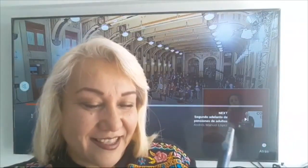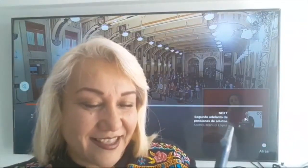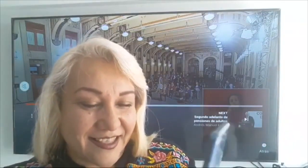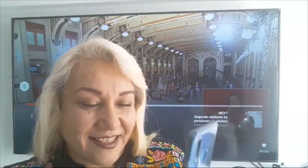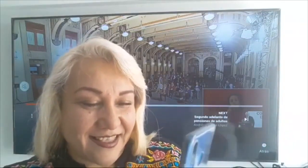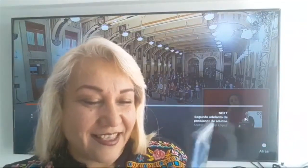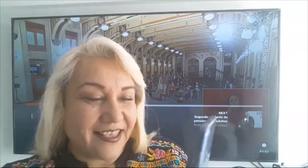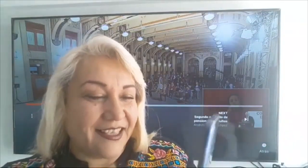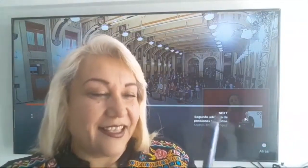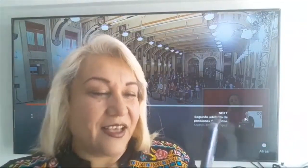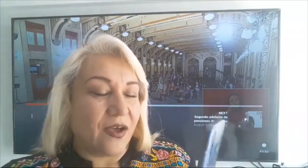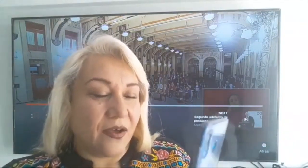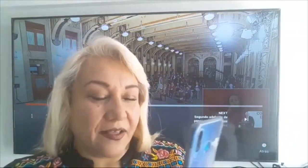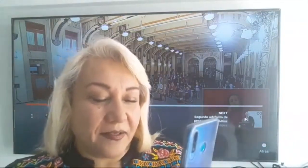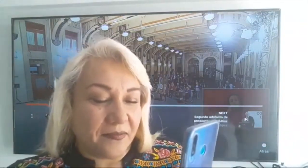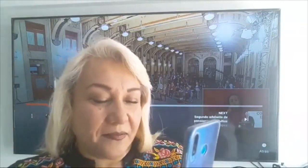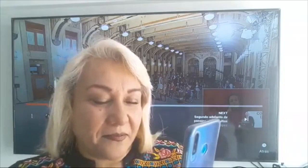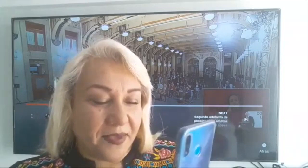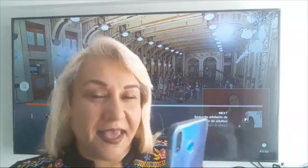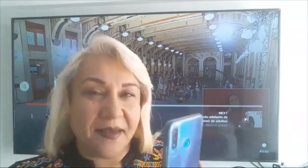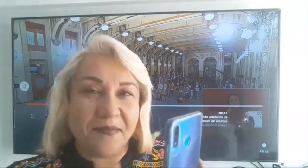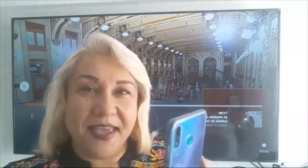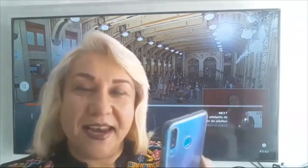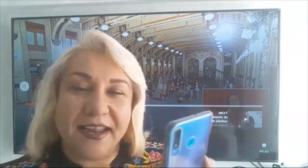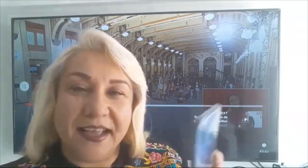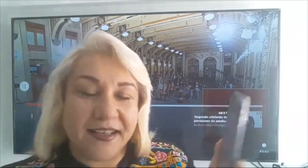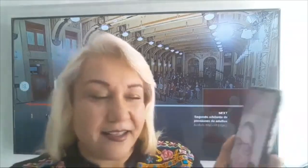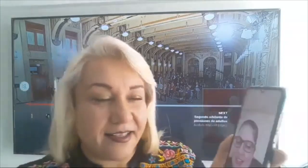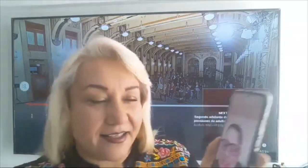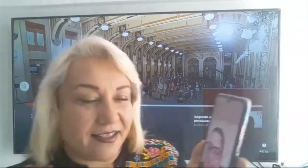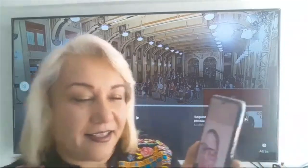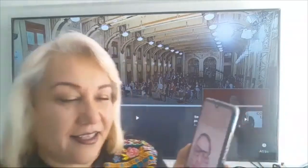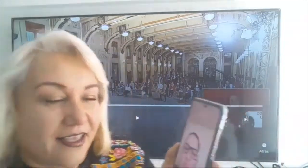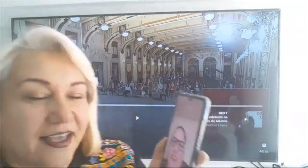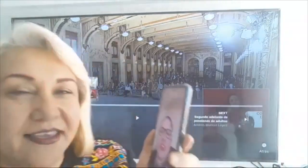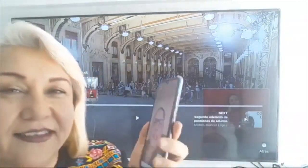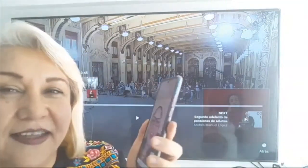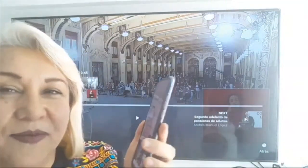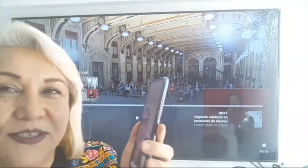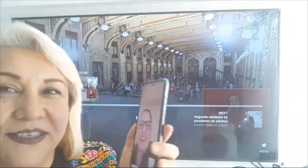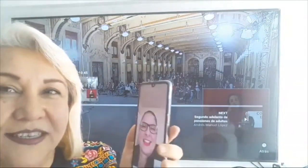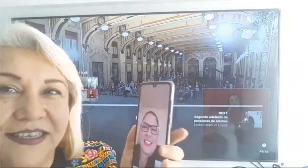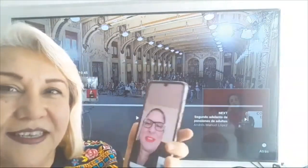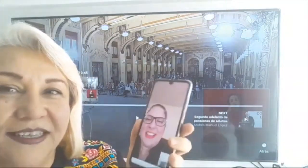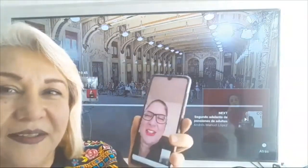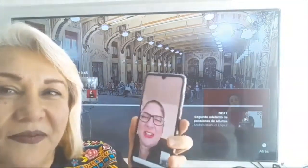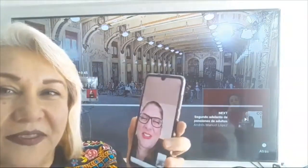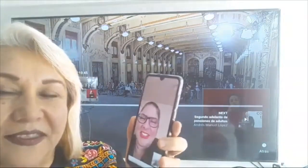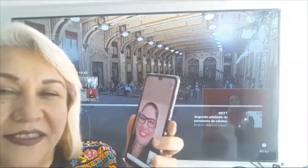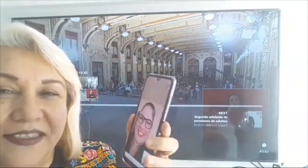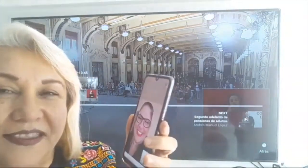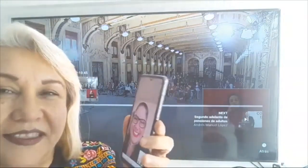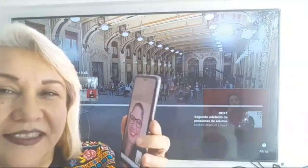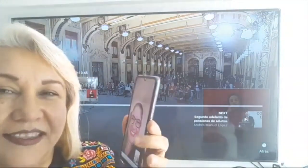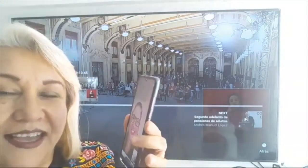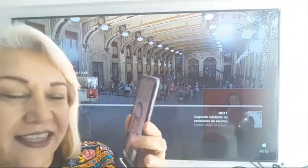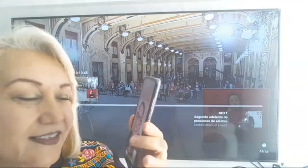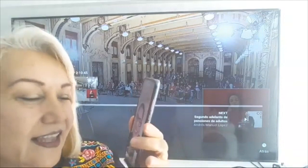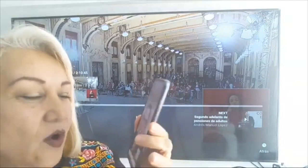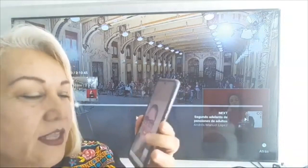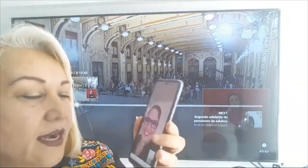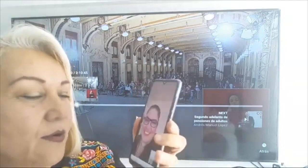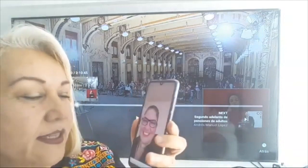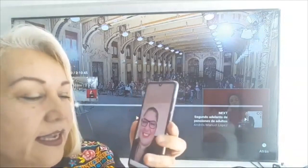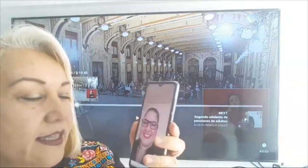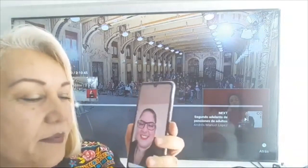Todo perfecto, Nancy hermosa, ¿cómo están todos? Bien, bien. ¿Cómo les va? Aquí estamos. Y queridas amigas de Oro Sólido. Aquí